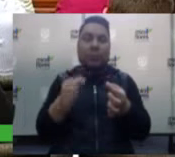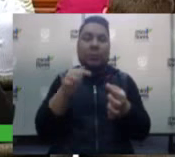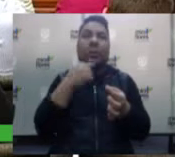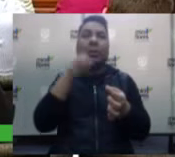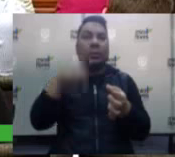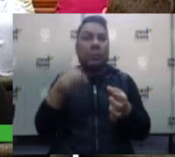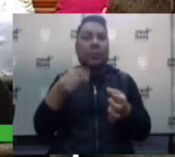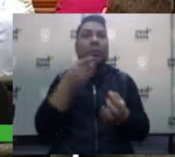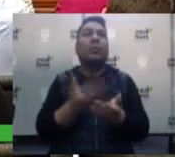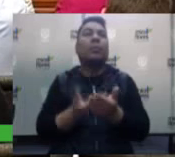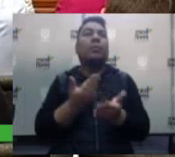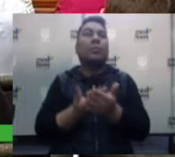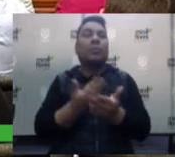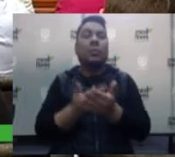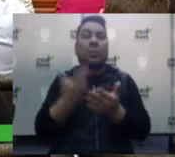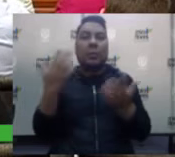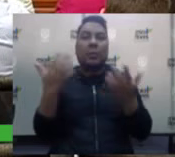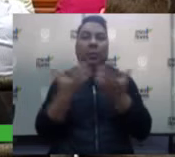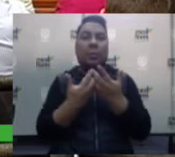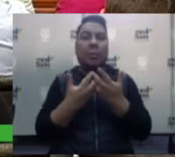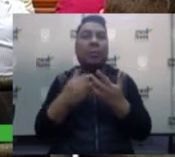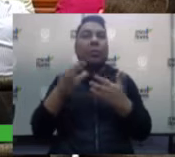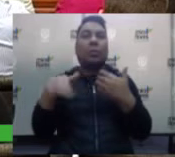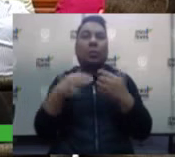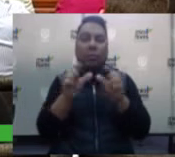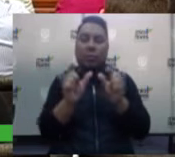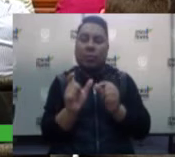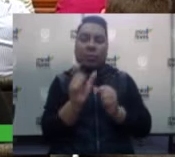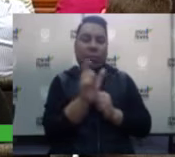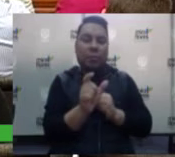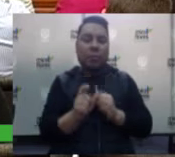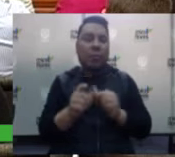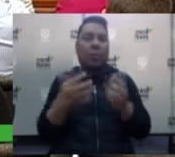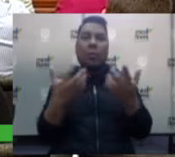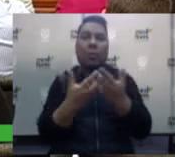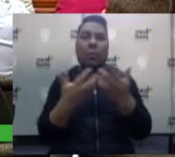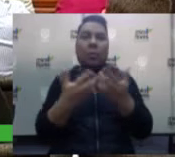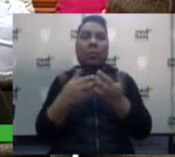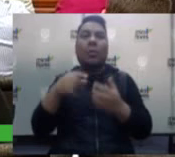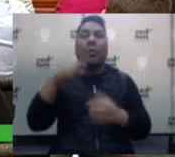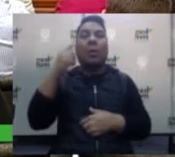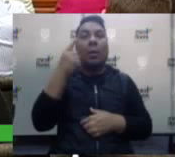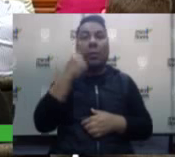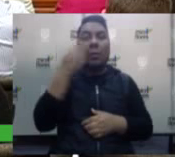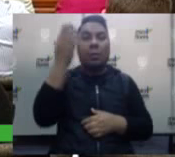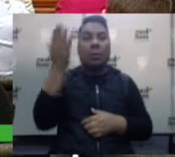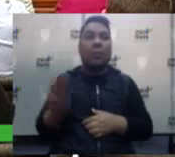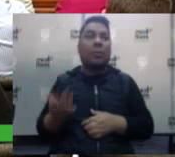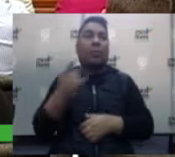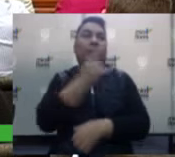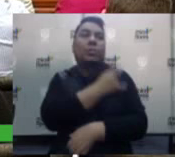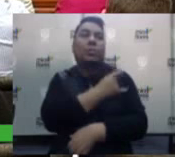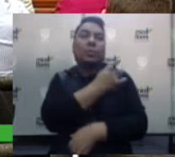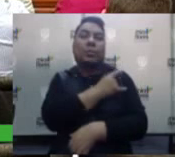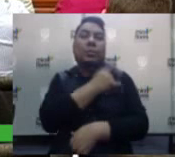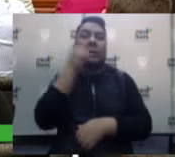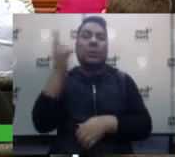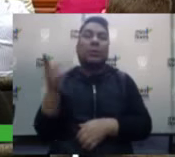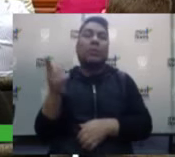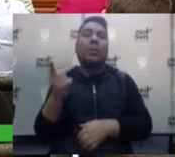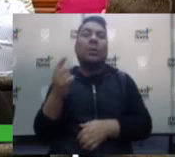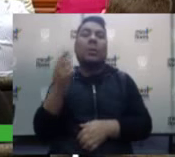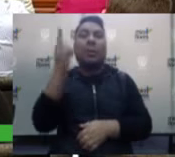satisfactoriamente con las pruebas de pesaje y medición de diámetros realizadas por el Laboratorio de Análisis Físicos de la Universidad, de la